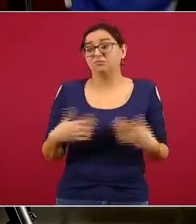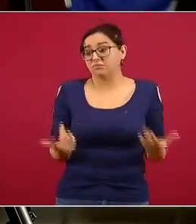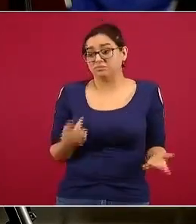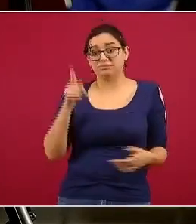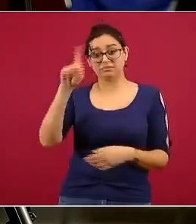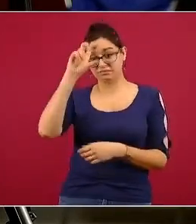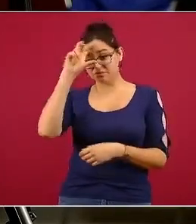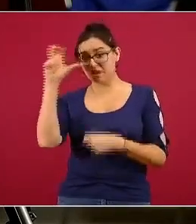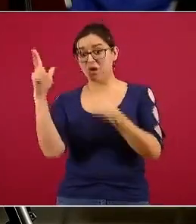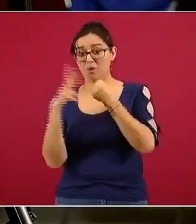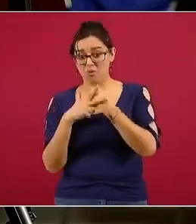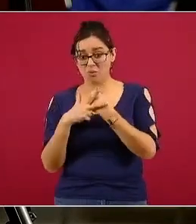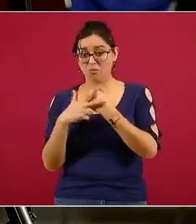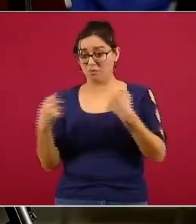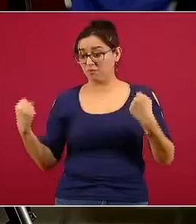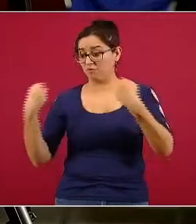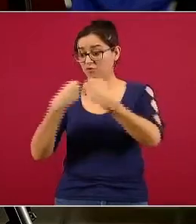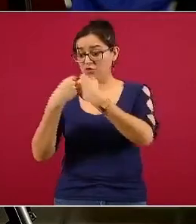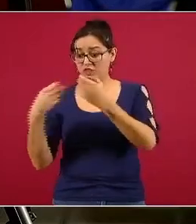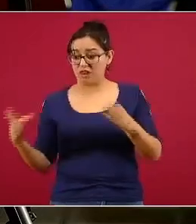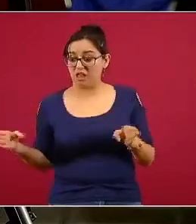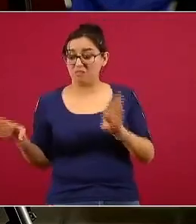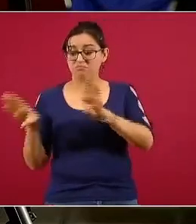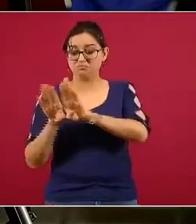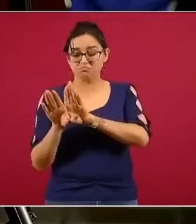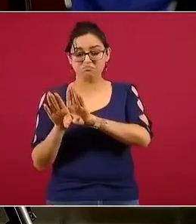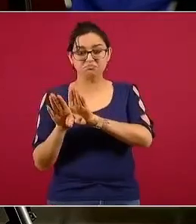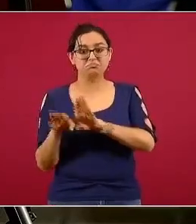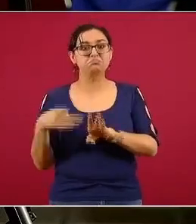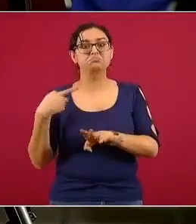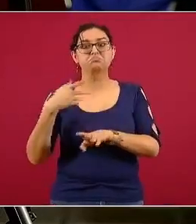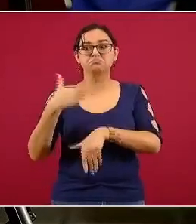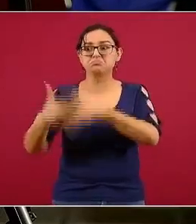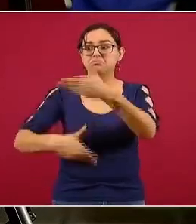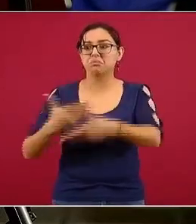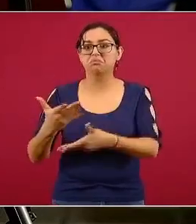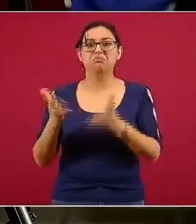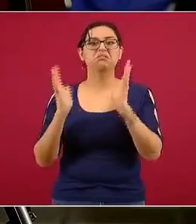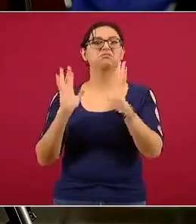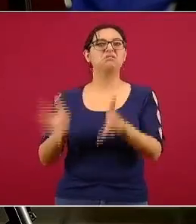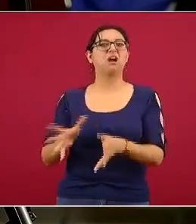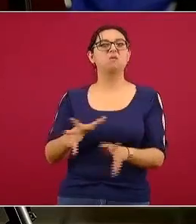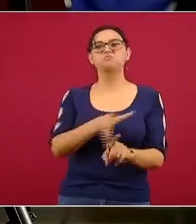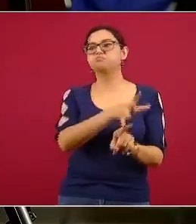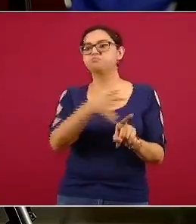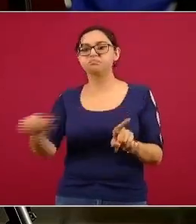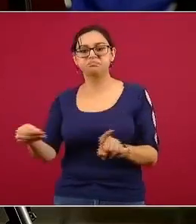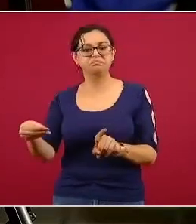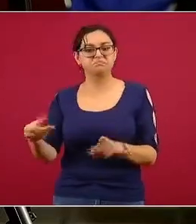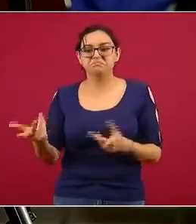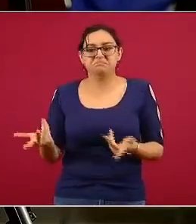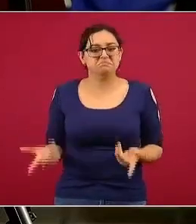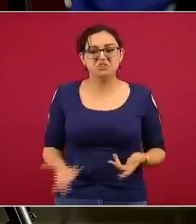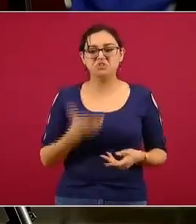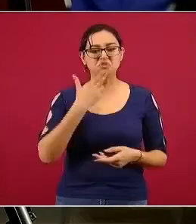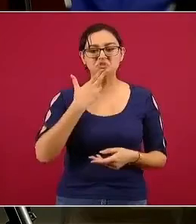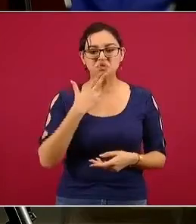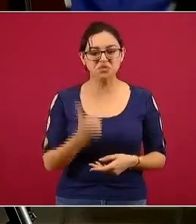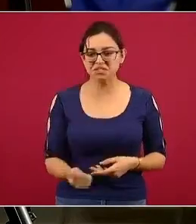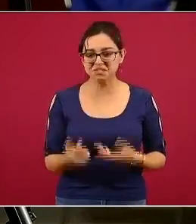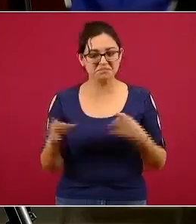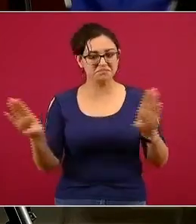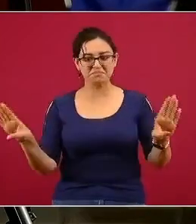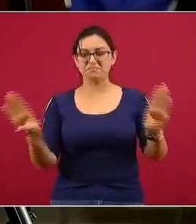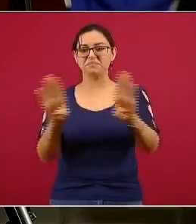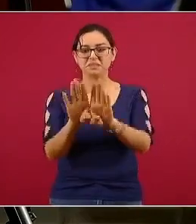cepa del virus. ¿Qué le diría a la gente que sigue pensando que México no está haciendo lo correcto al no cerrar las fronteras para